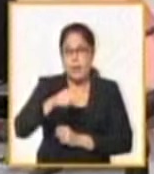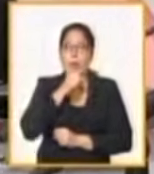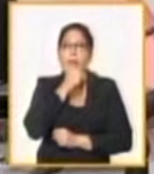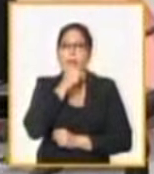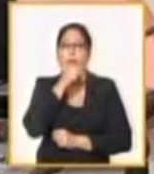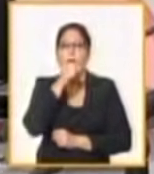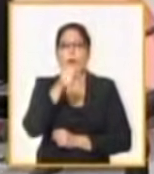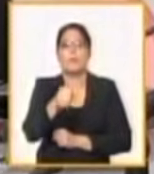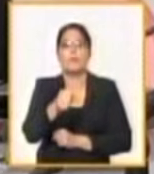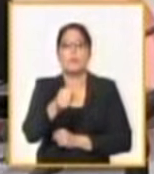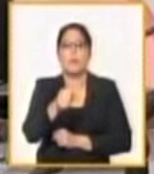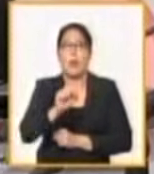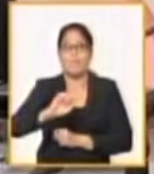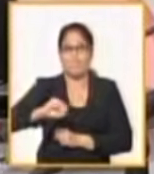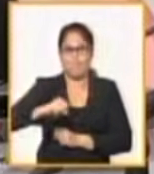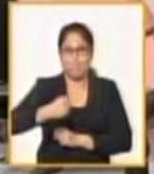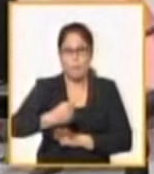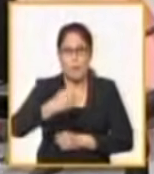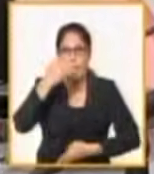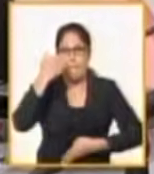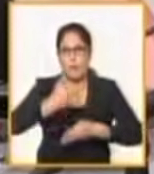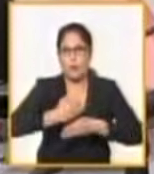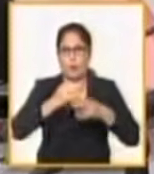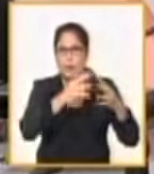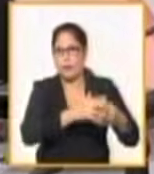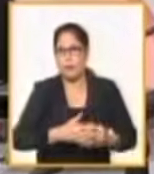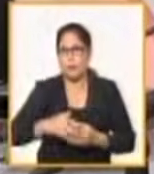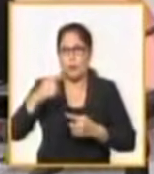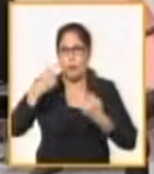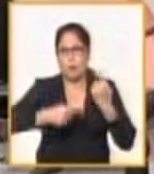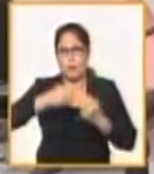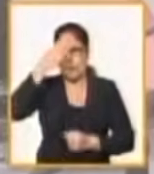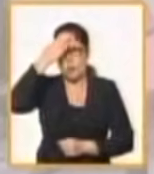el recrudecimiento del bloqueo de Estados Unidos contra Cuba.